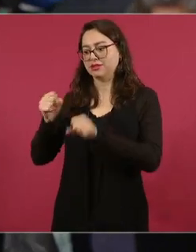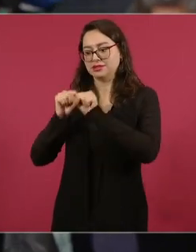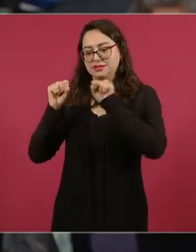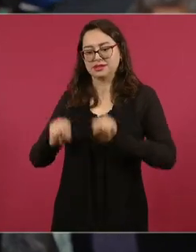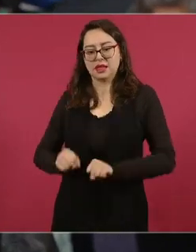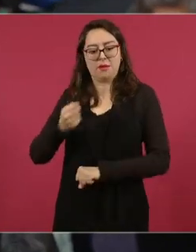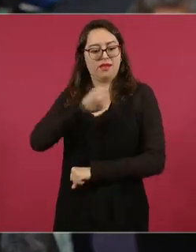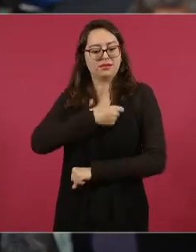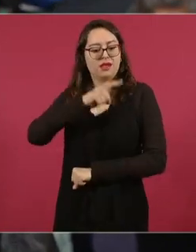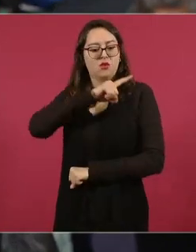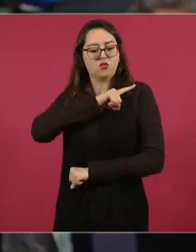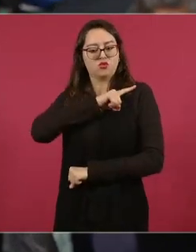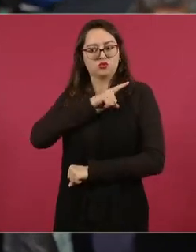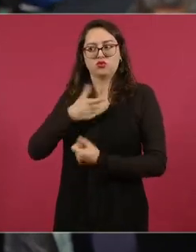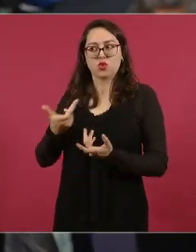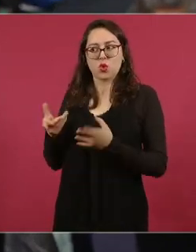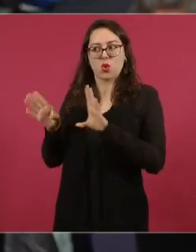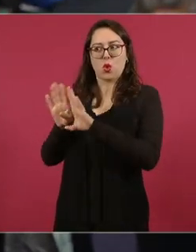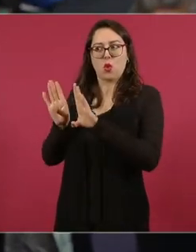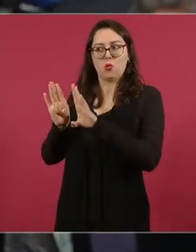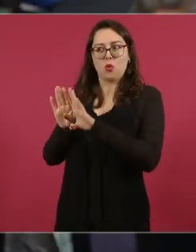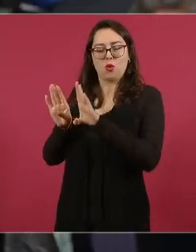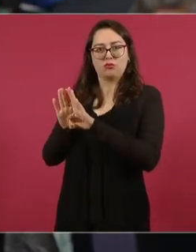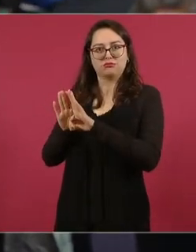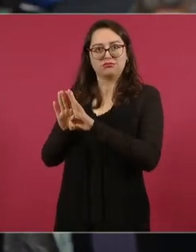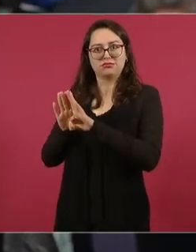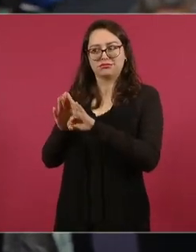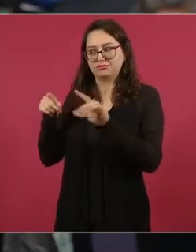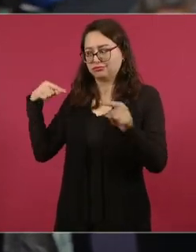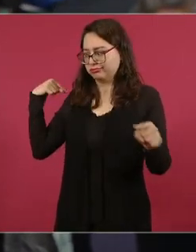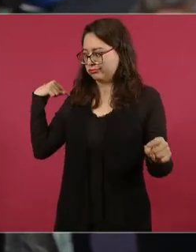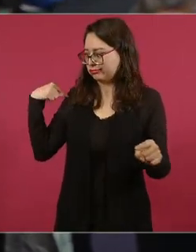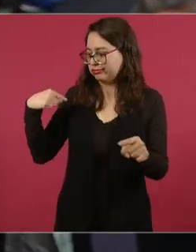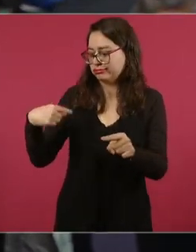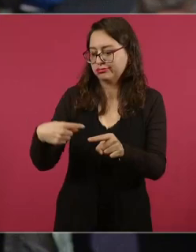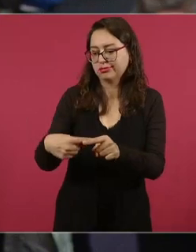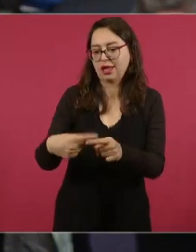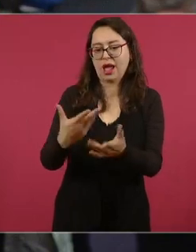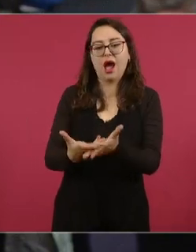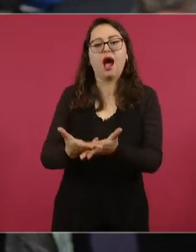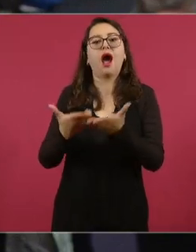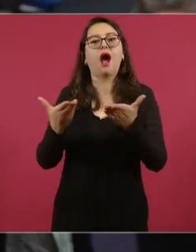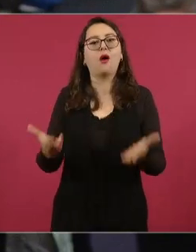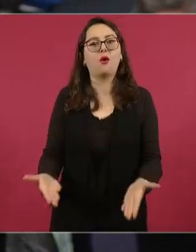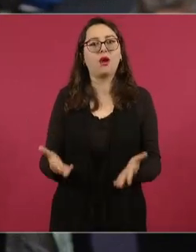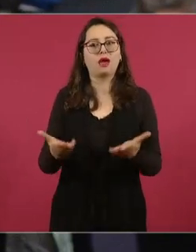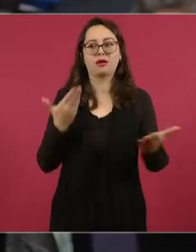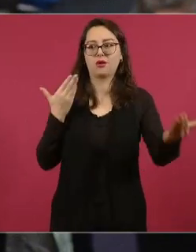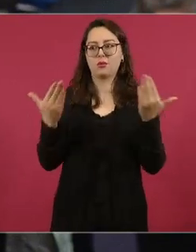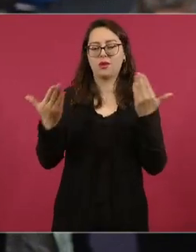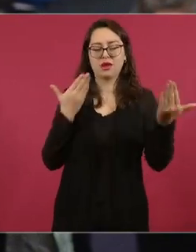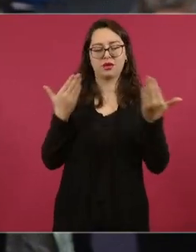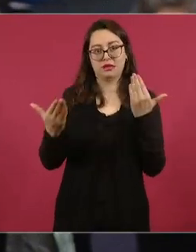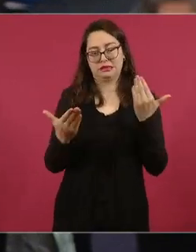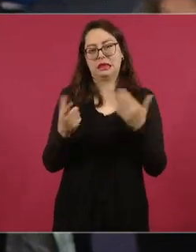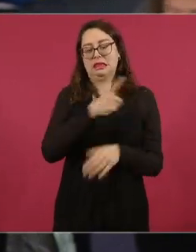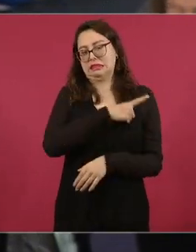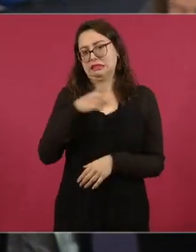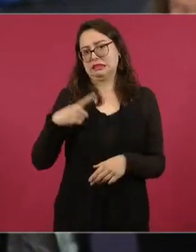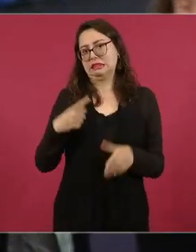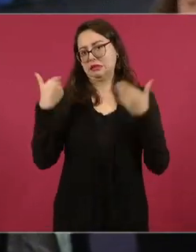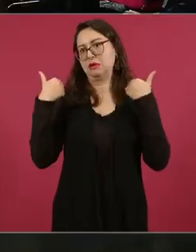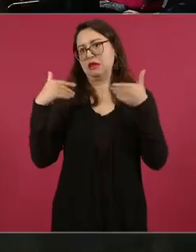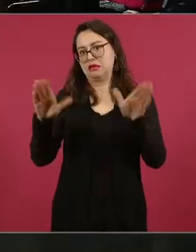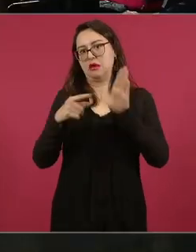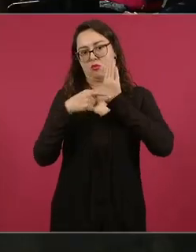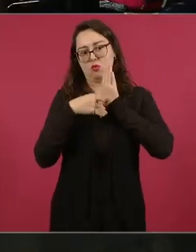pues cómo se ha ido avanzando precisamente a lo largo de estos cinco años. Estamos hablando de los gobiernos